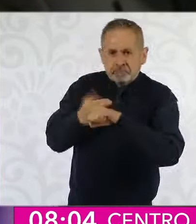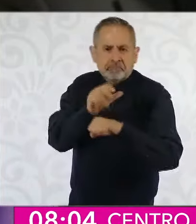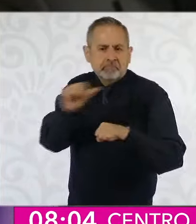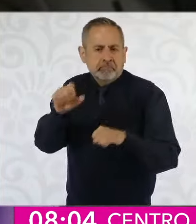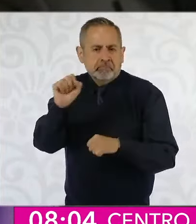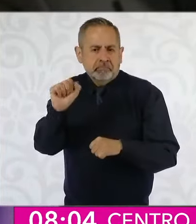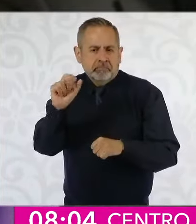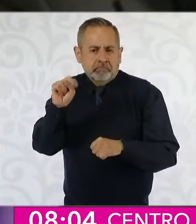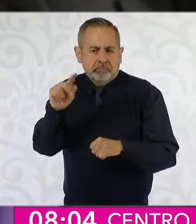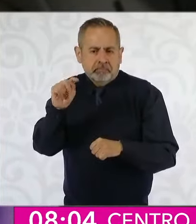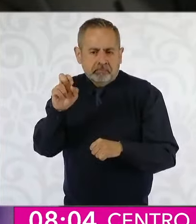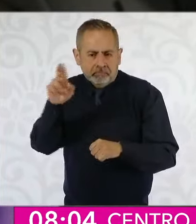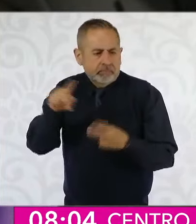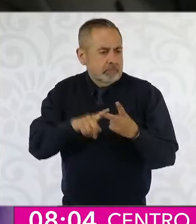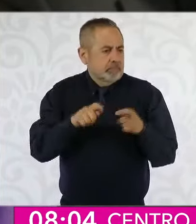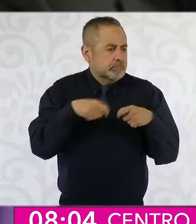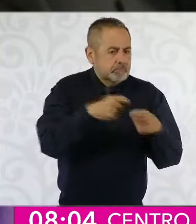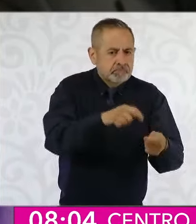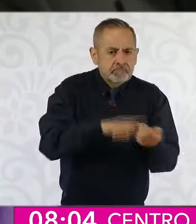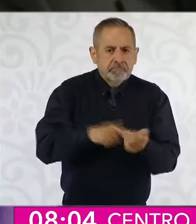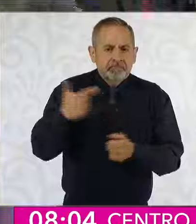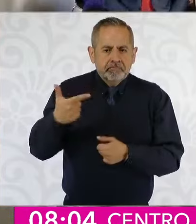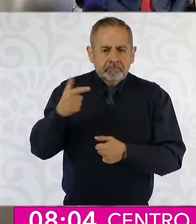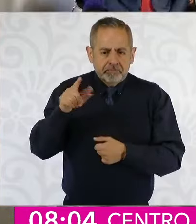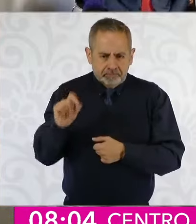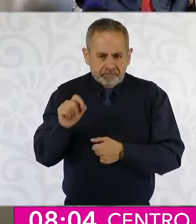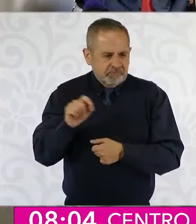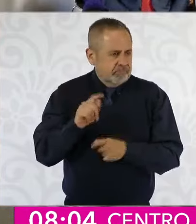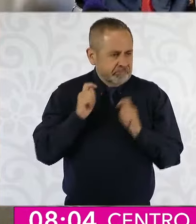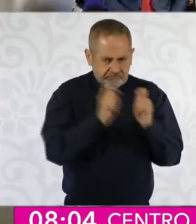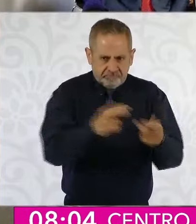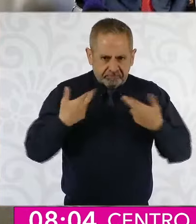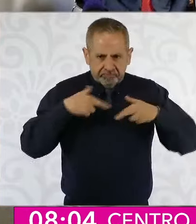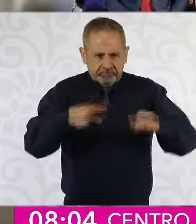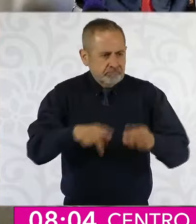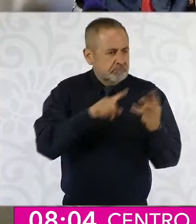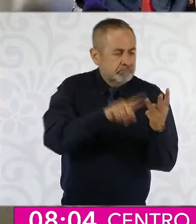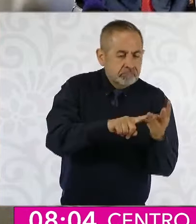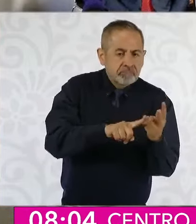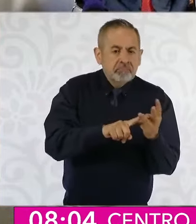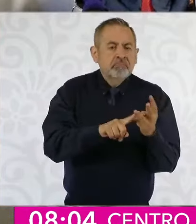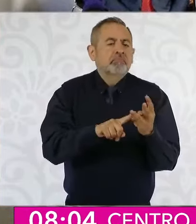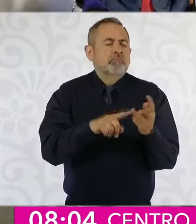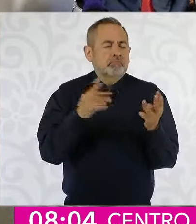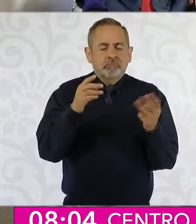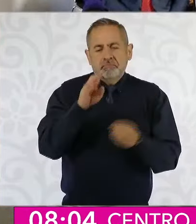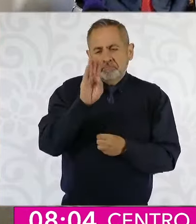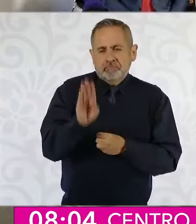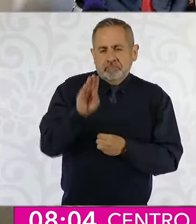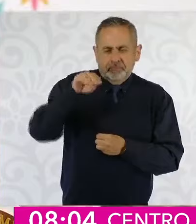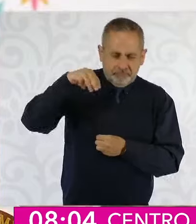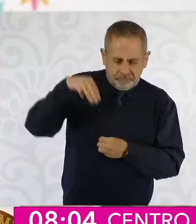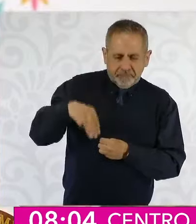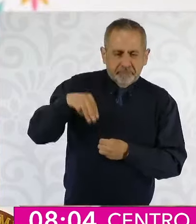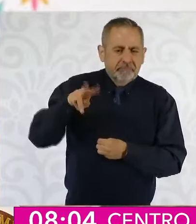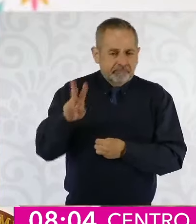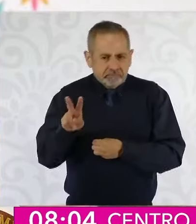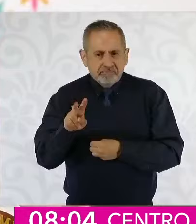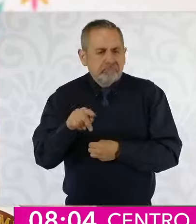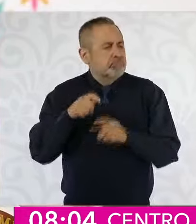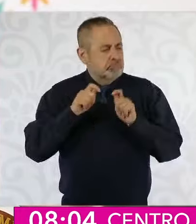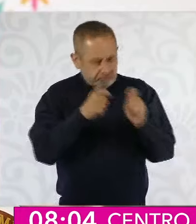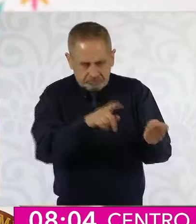es representante de México en el G20, también es consejera de la Bolsa Mexicana de Valores. En fin, se